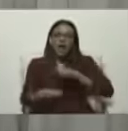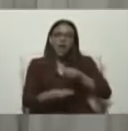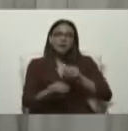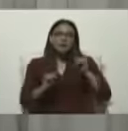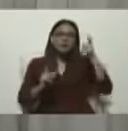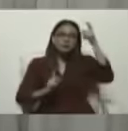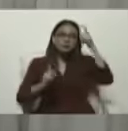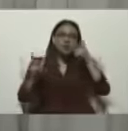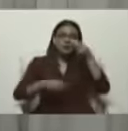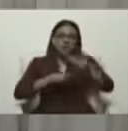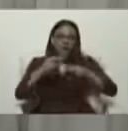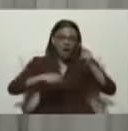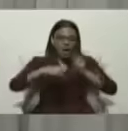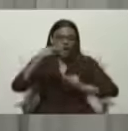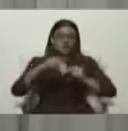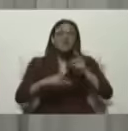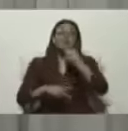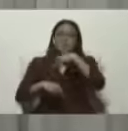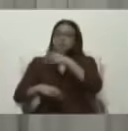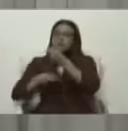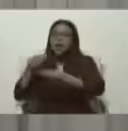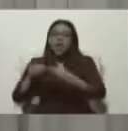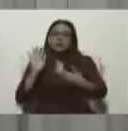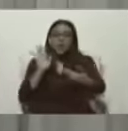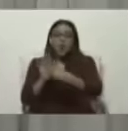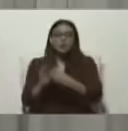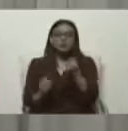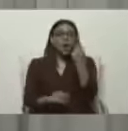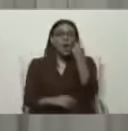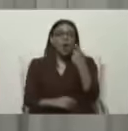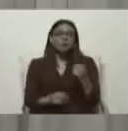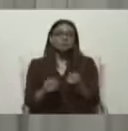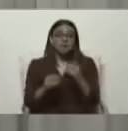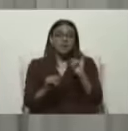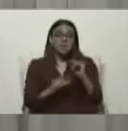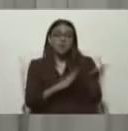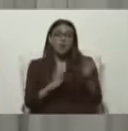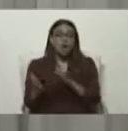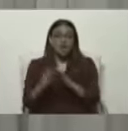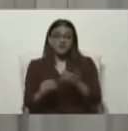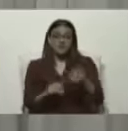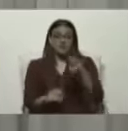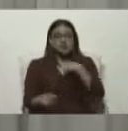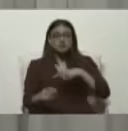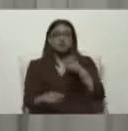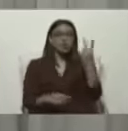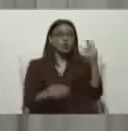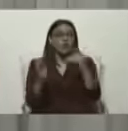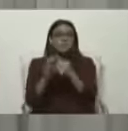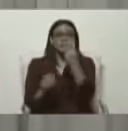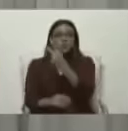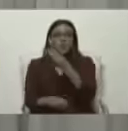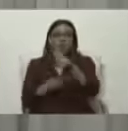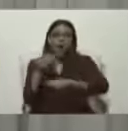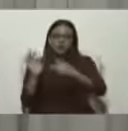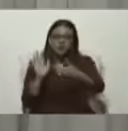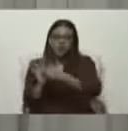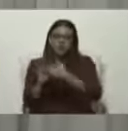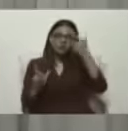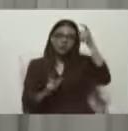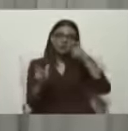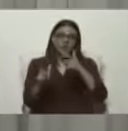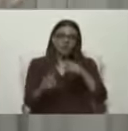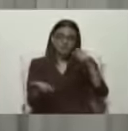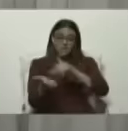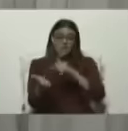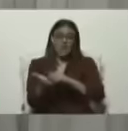Chávez, y por eso le organizaron el golpe del 11 de abril del año 2002. Aquí,